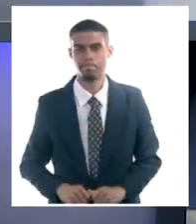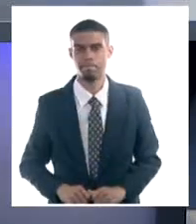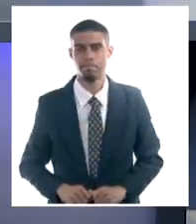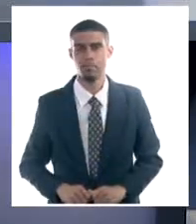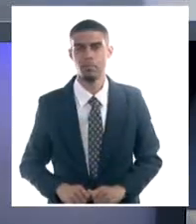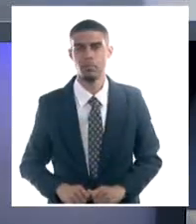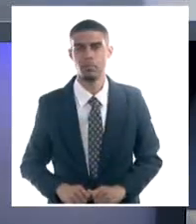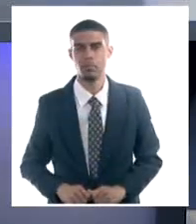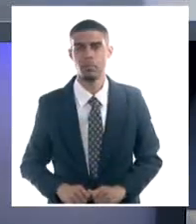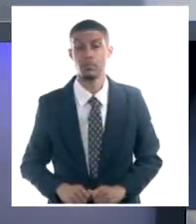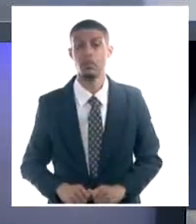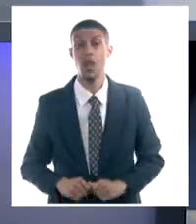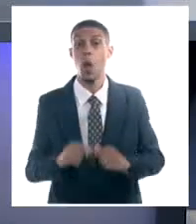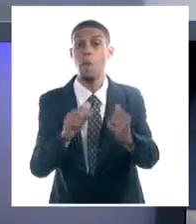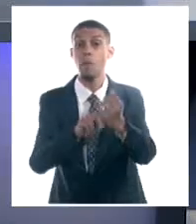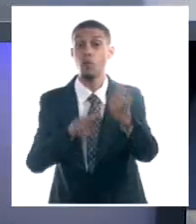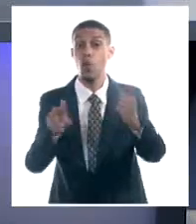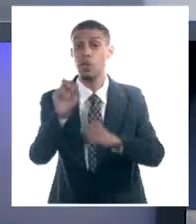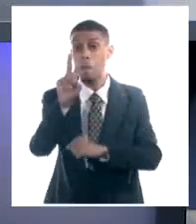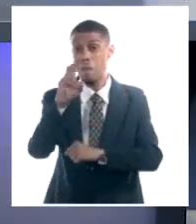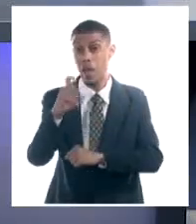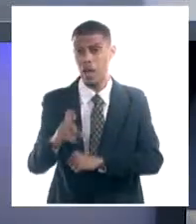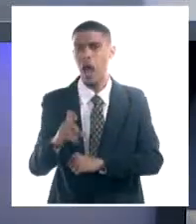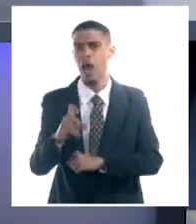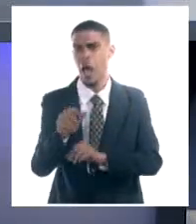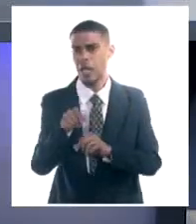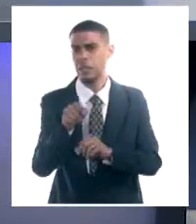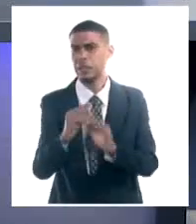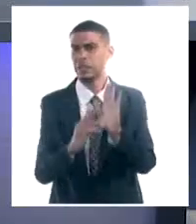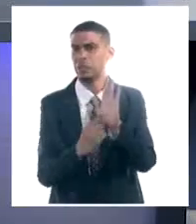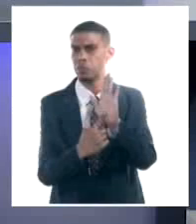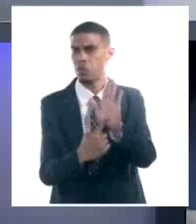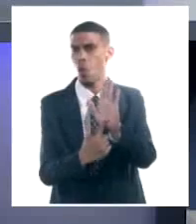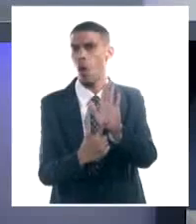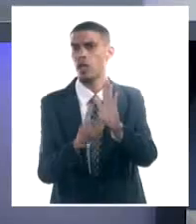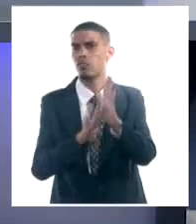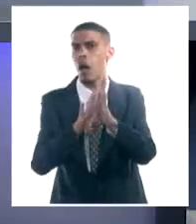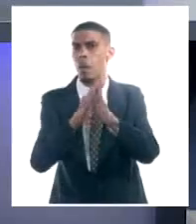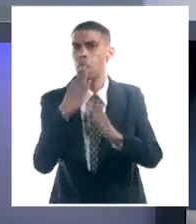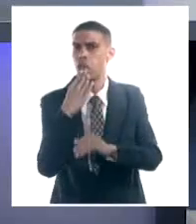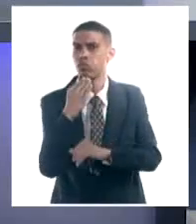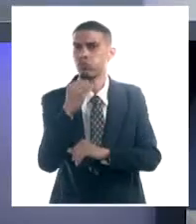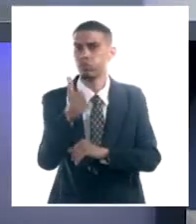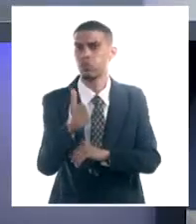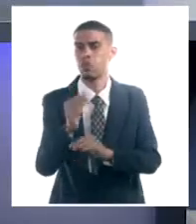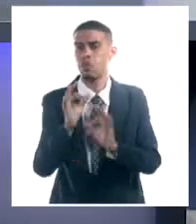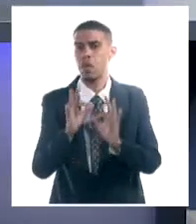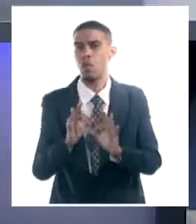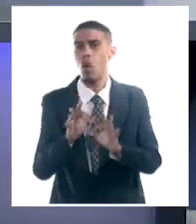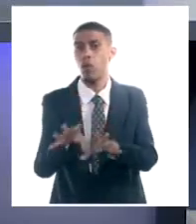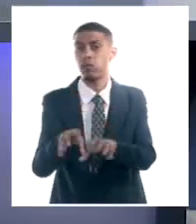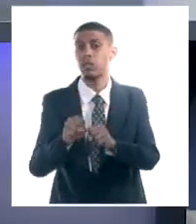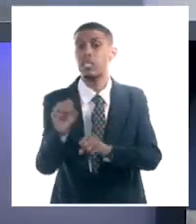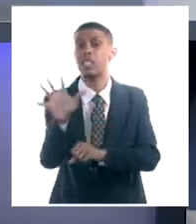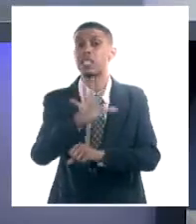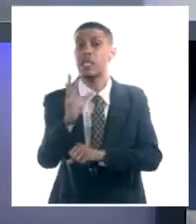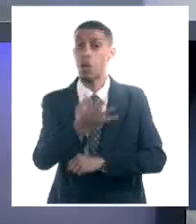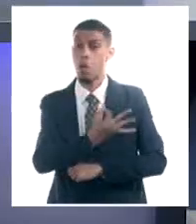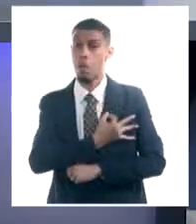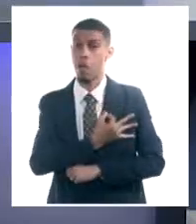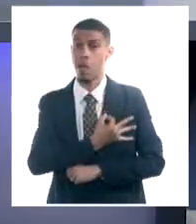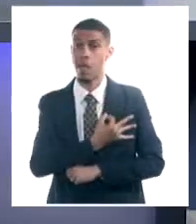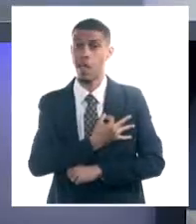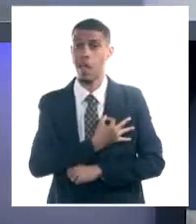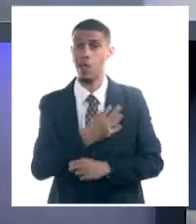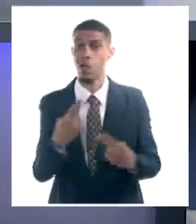Y dice, la provincia de Villa Clara muestra desempeño notable en el actual ciclo olímpico al obtener 5 medallas en la